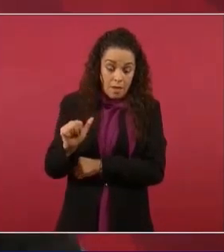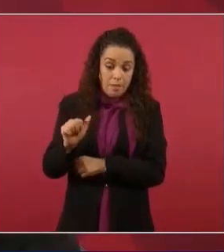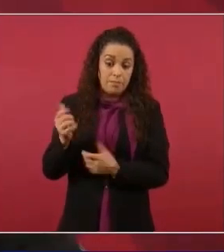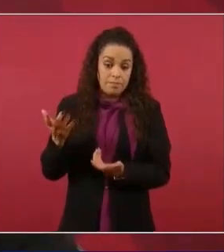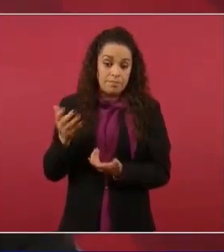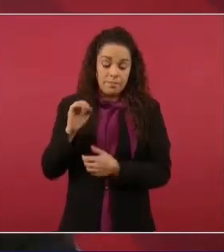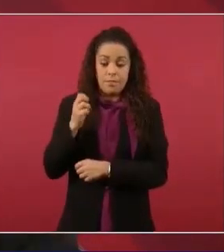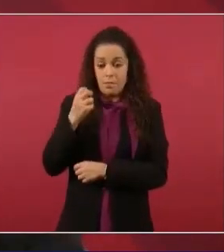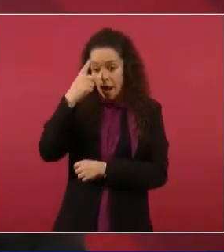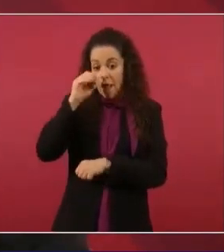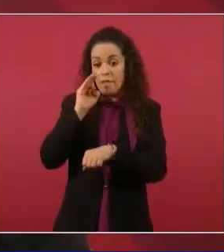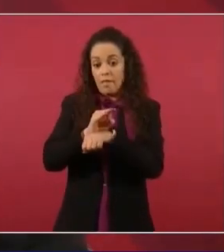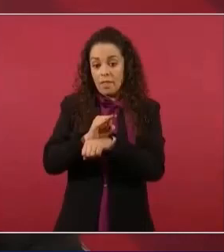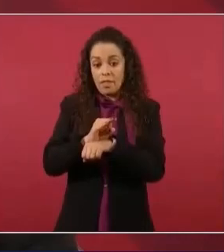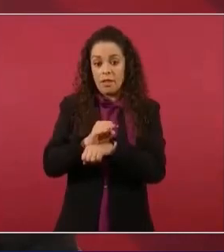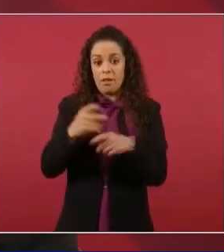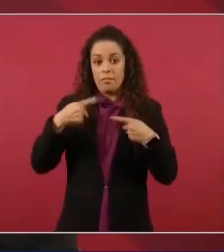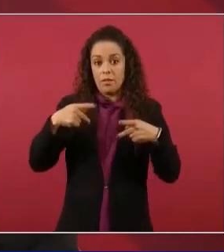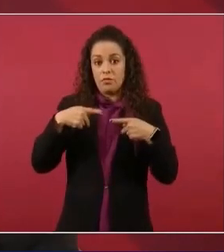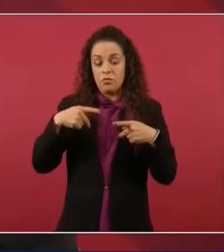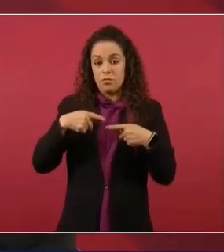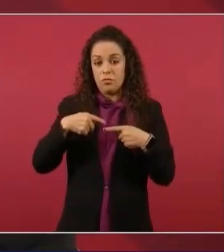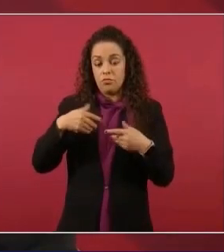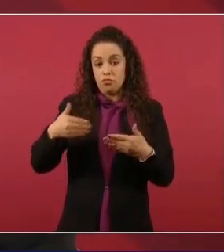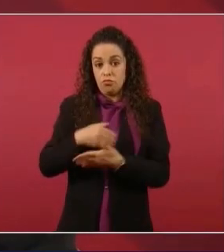para defender a nuestros paisanos.